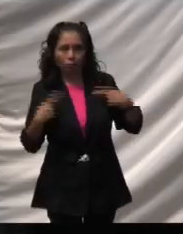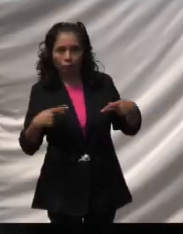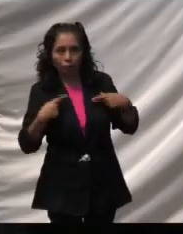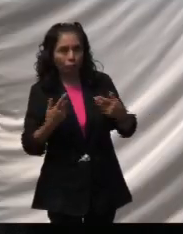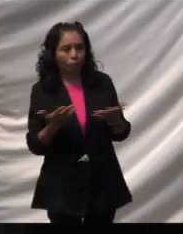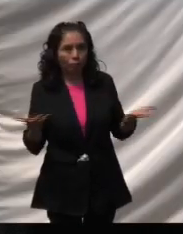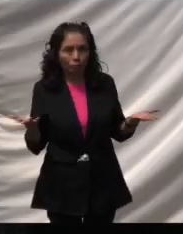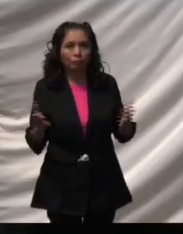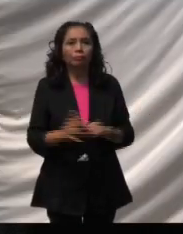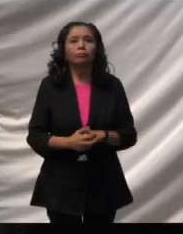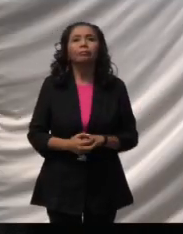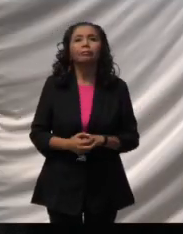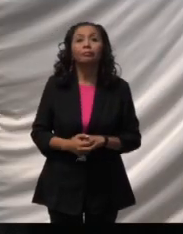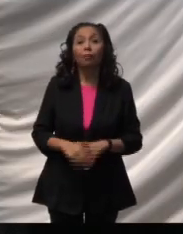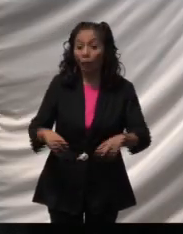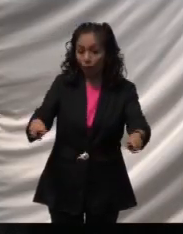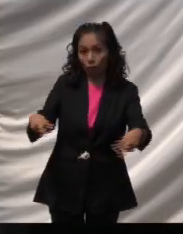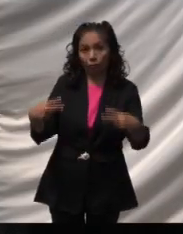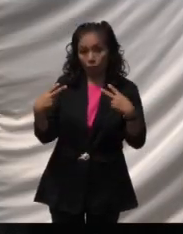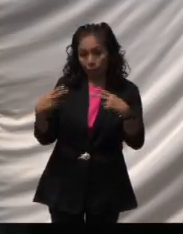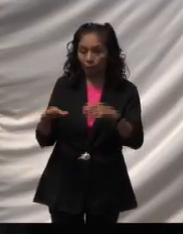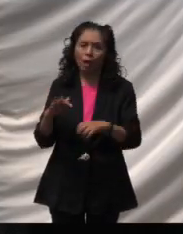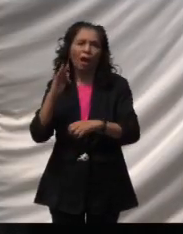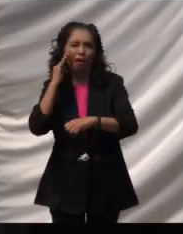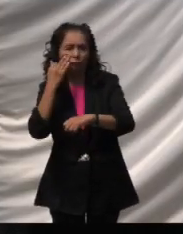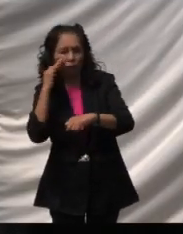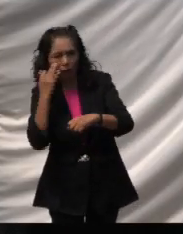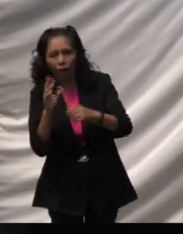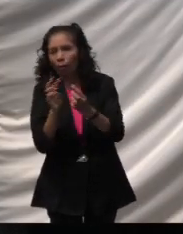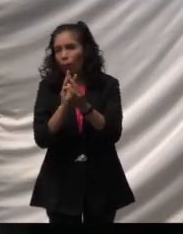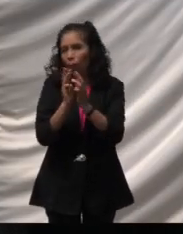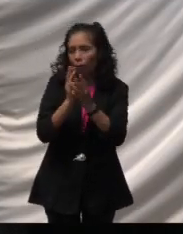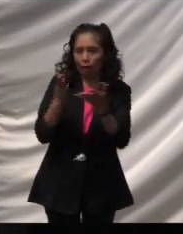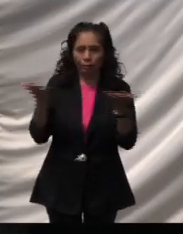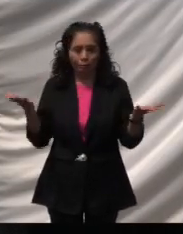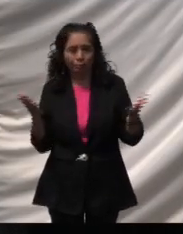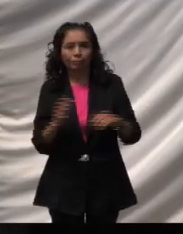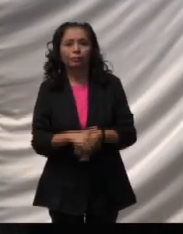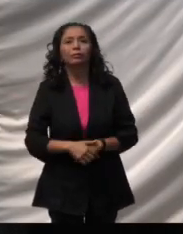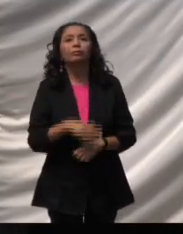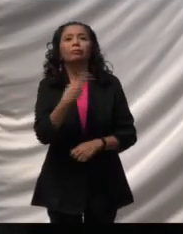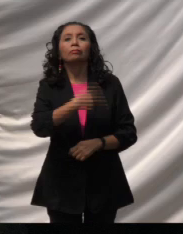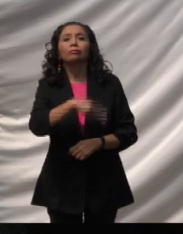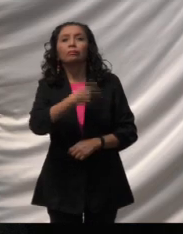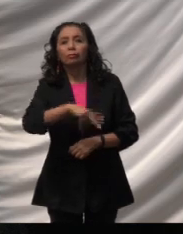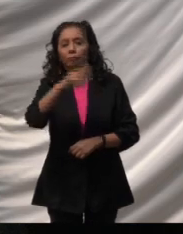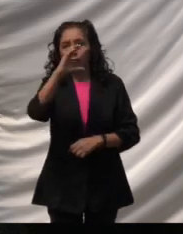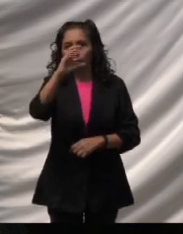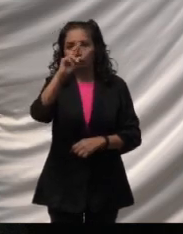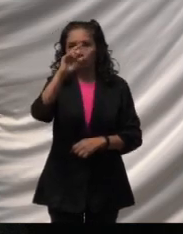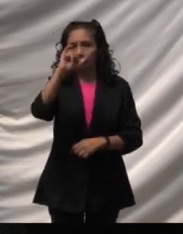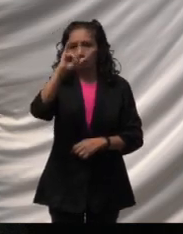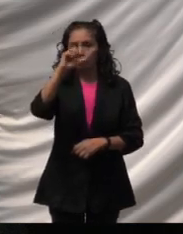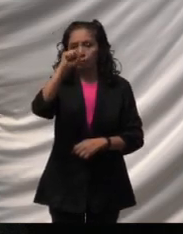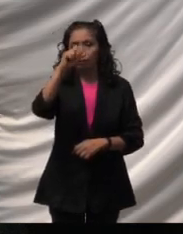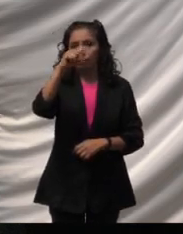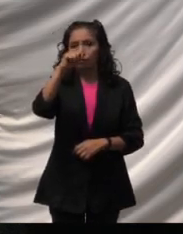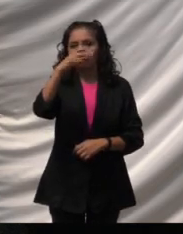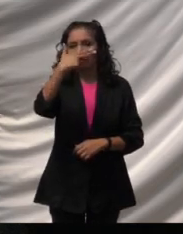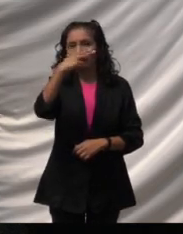presentes, a quienes nos ven a través de los diferentes medios digitales. Mi nombre es Christopher Josué Cabrera